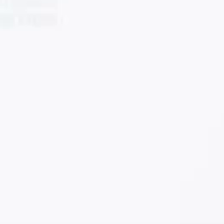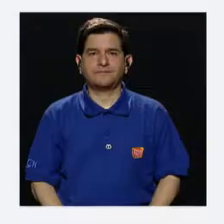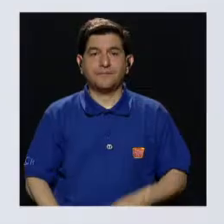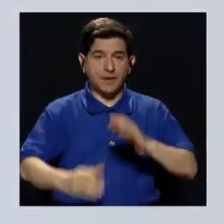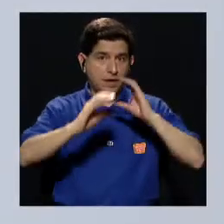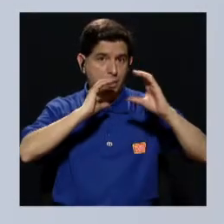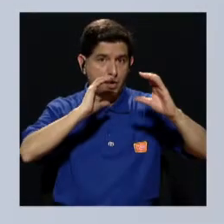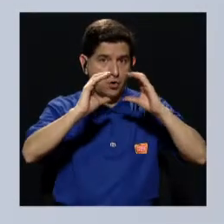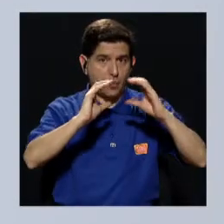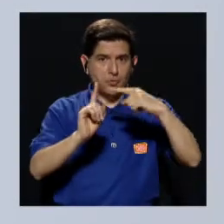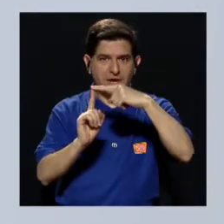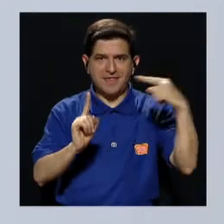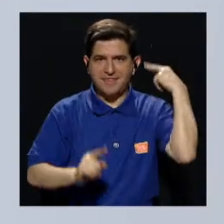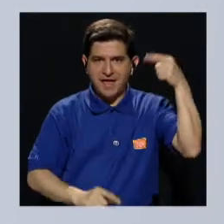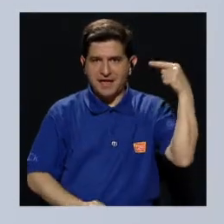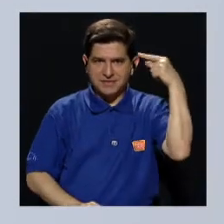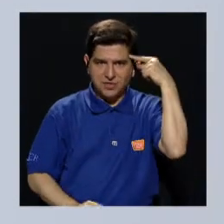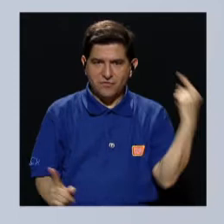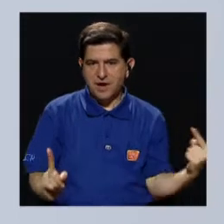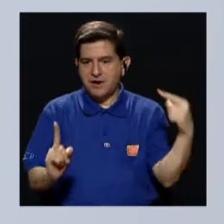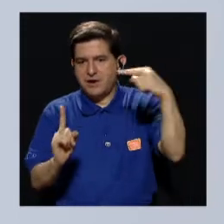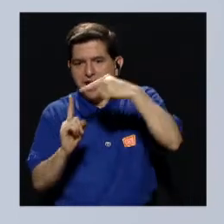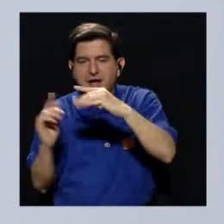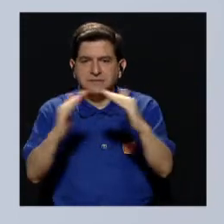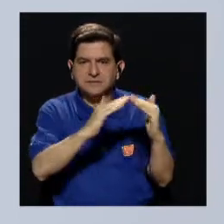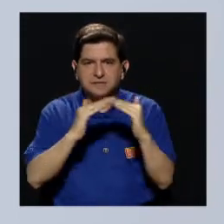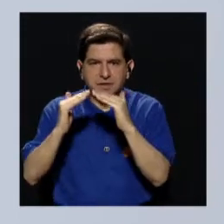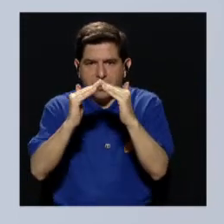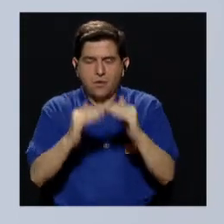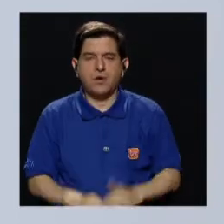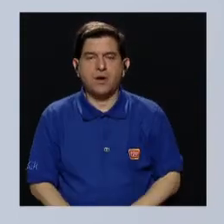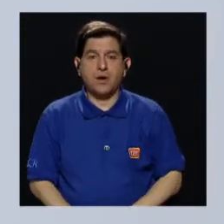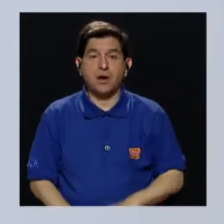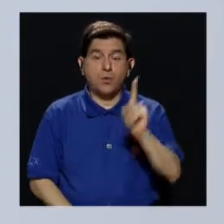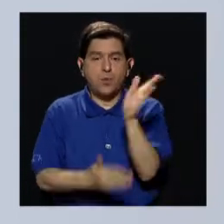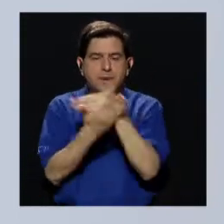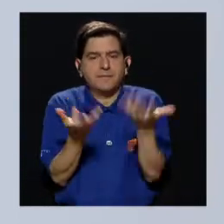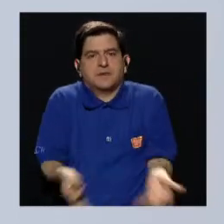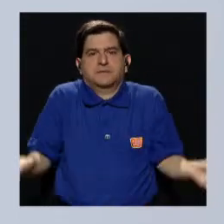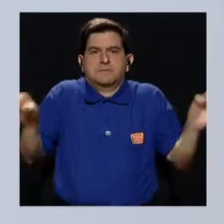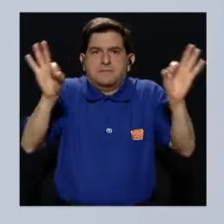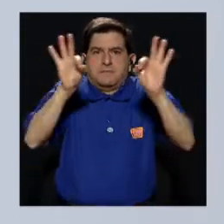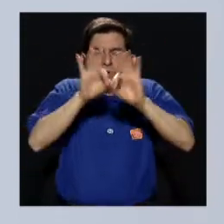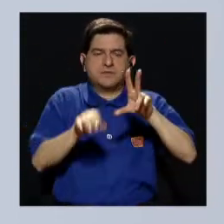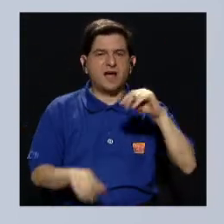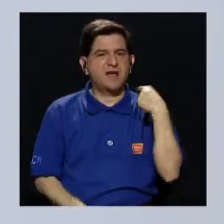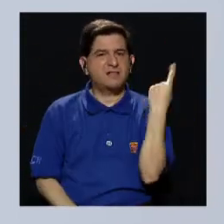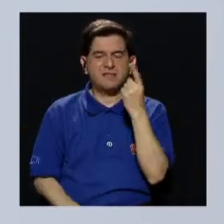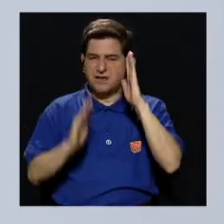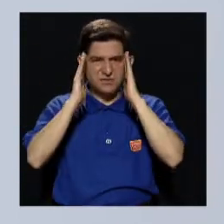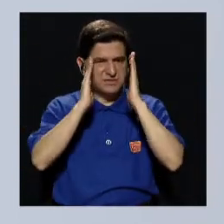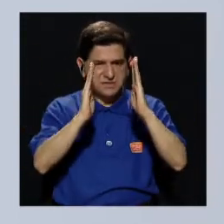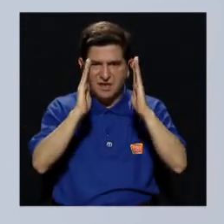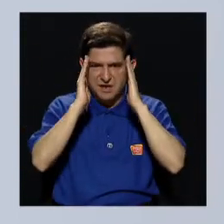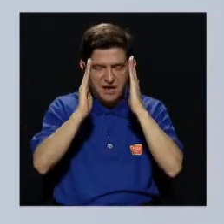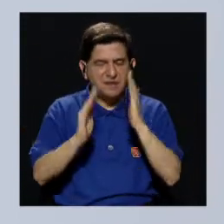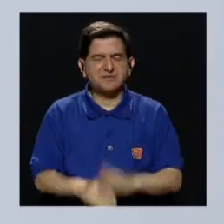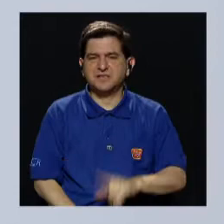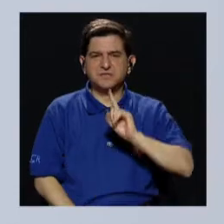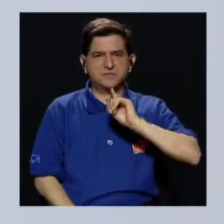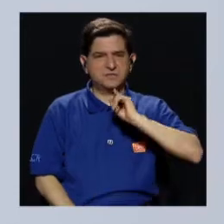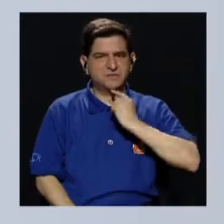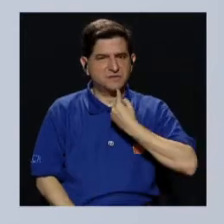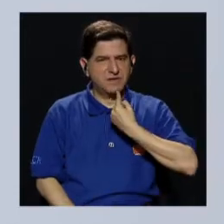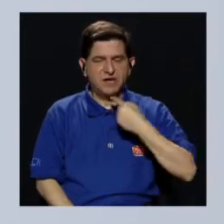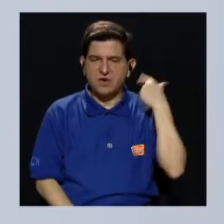la comunicación desde el gobierno hacia la ciudadanía es un aspecto crucial que no siempre es tomado con la debida